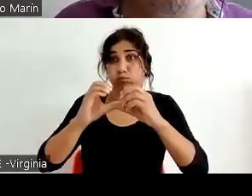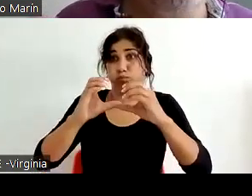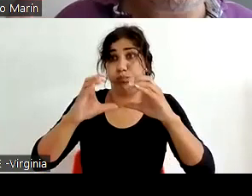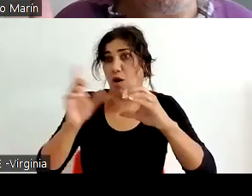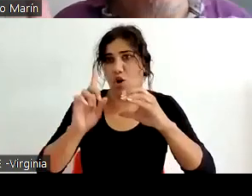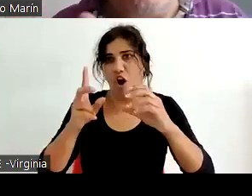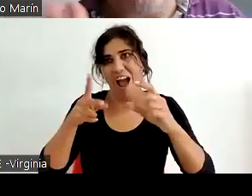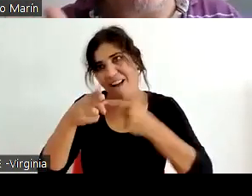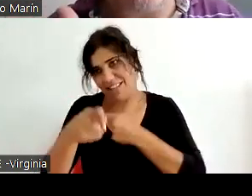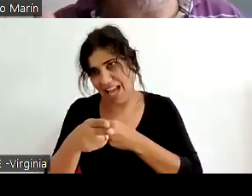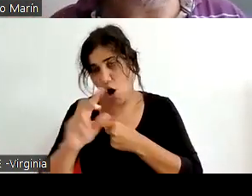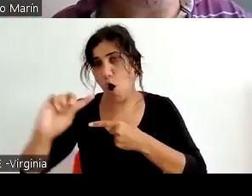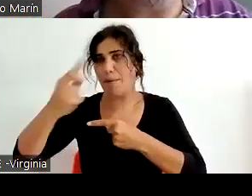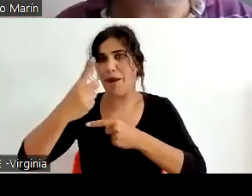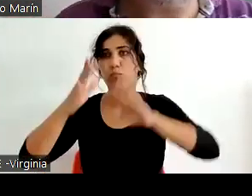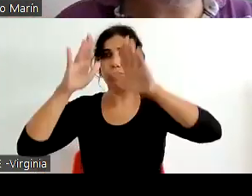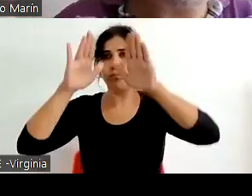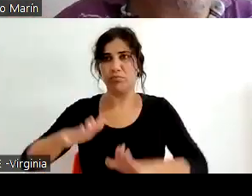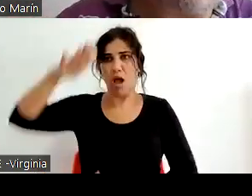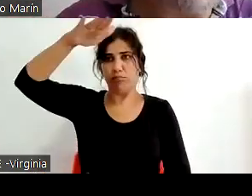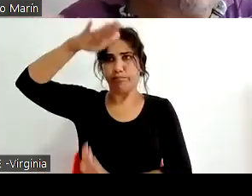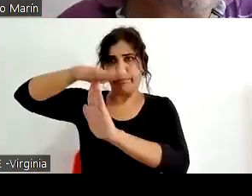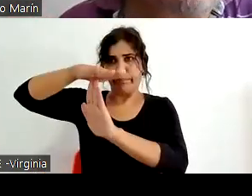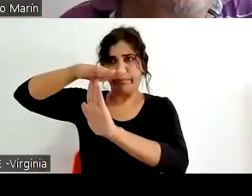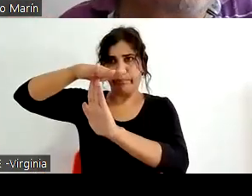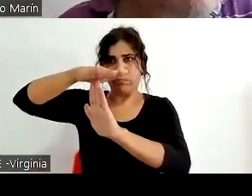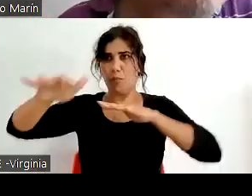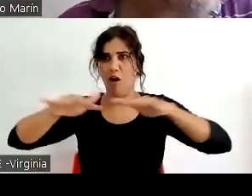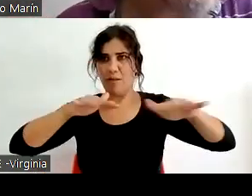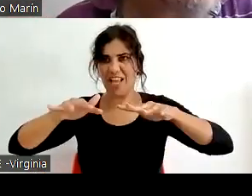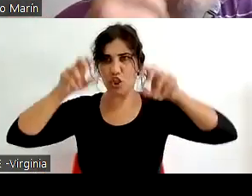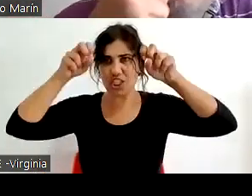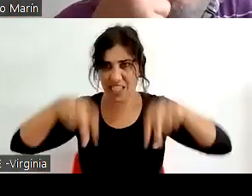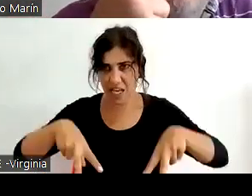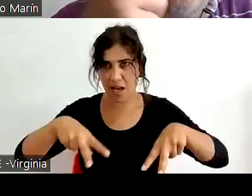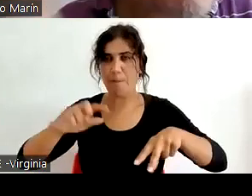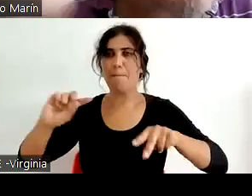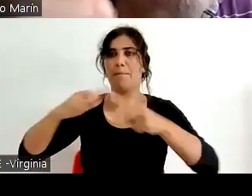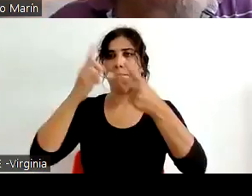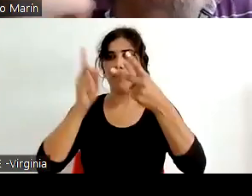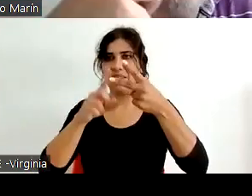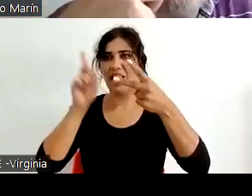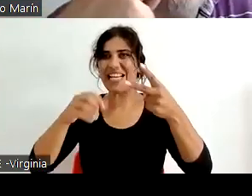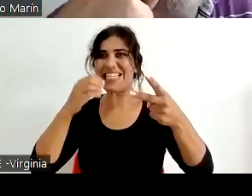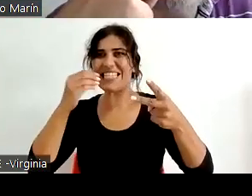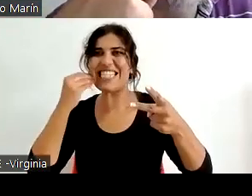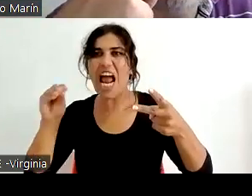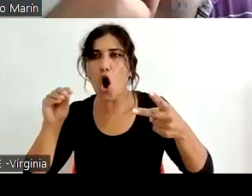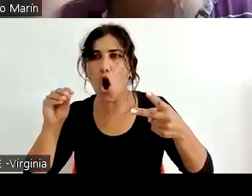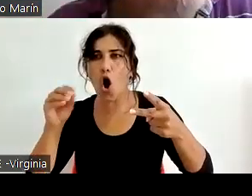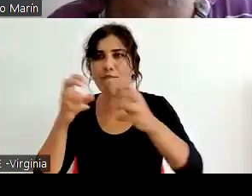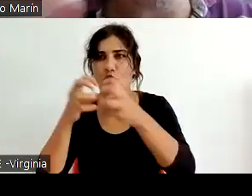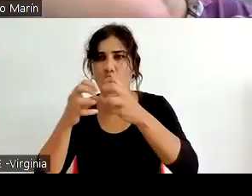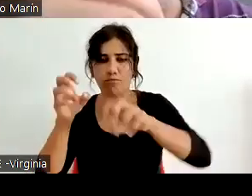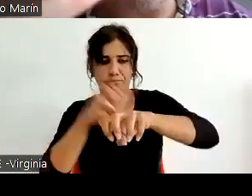es inmovilizarla en cierta manera y aplicar frío en la zona. Hielo, bolsa de guisantes, una bolsa